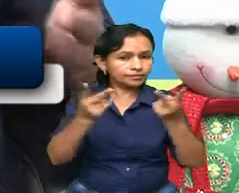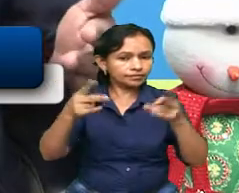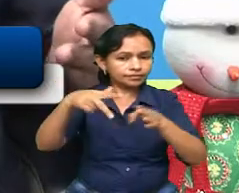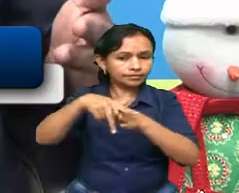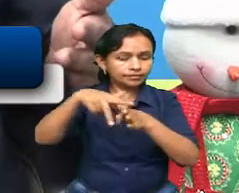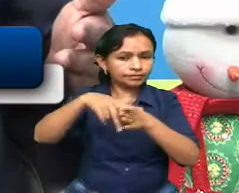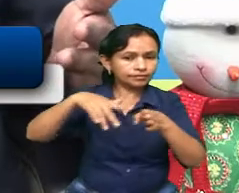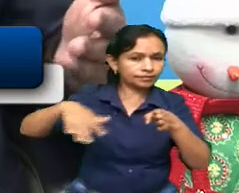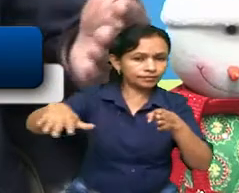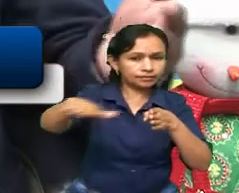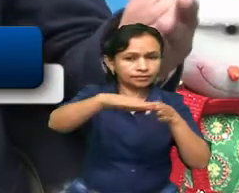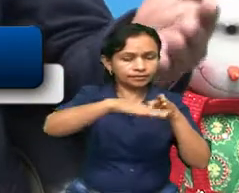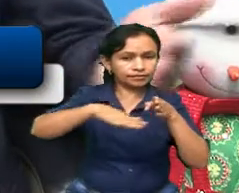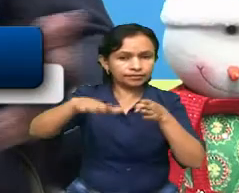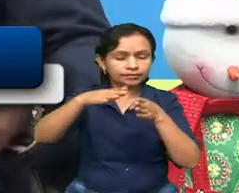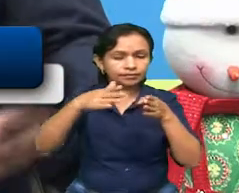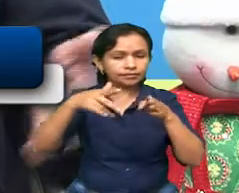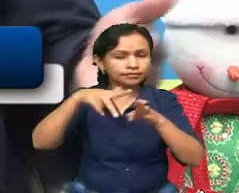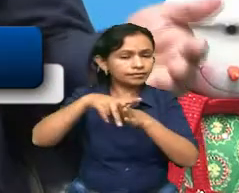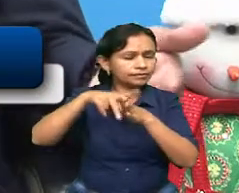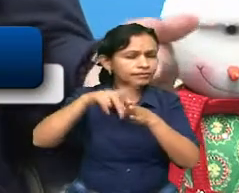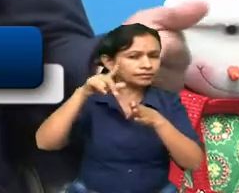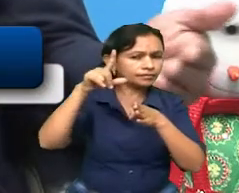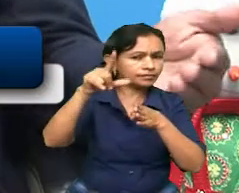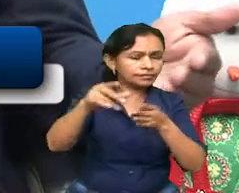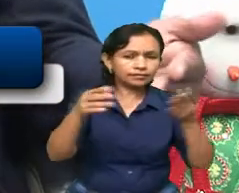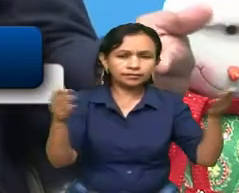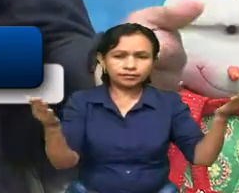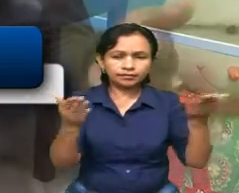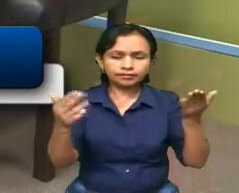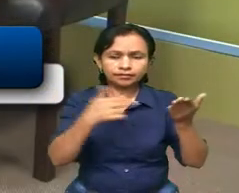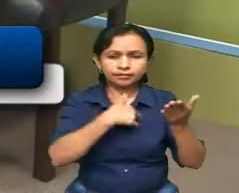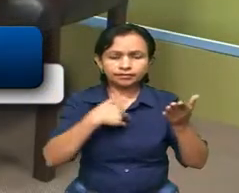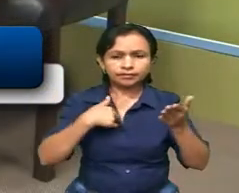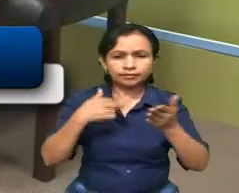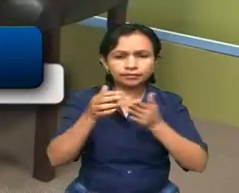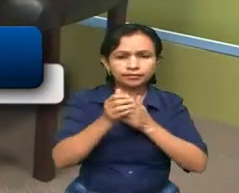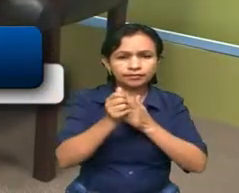campo, en lo rural, pues, ¿cómo se le da seguimiento